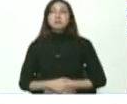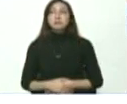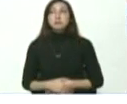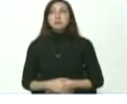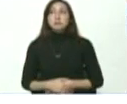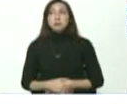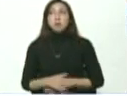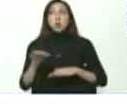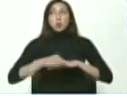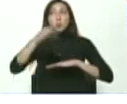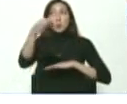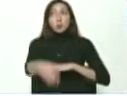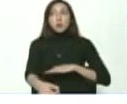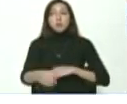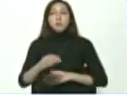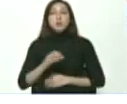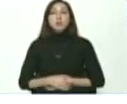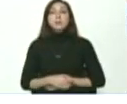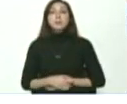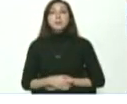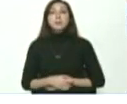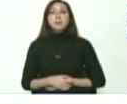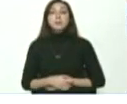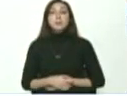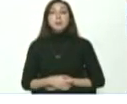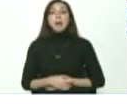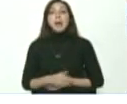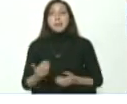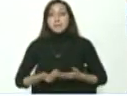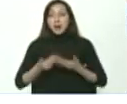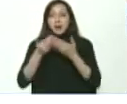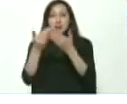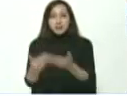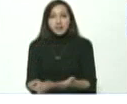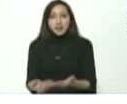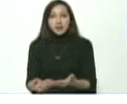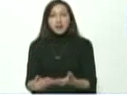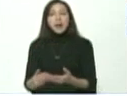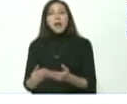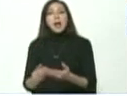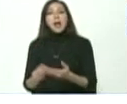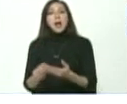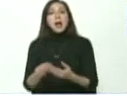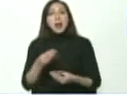Jesús María Semprún, para entregar las obras